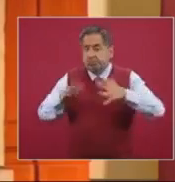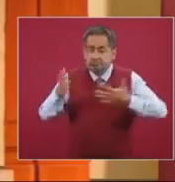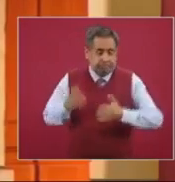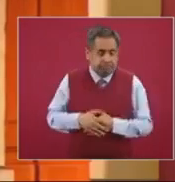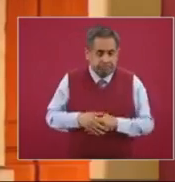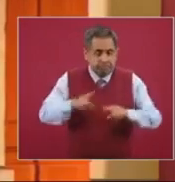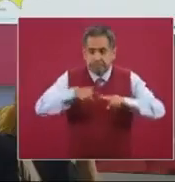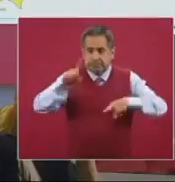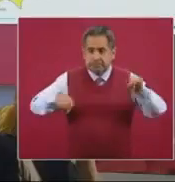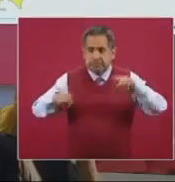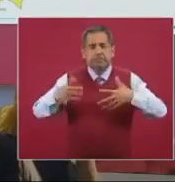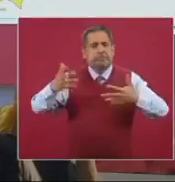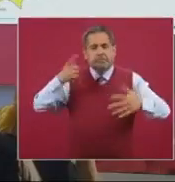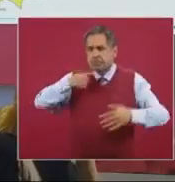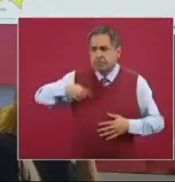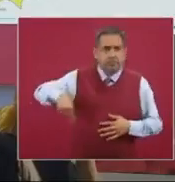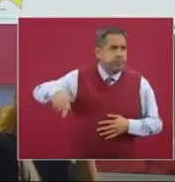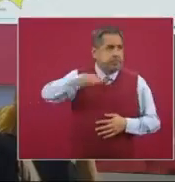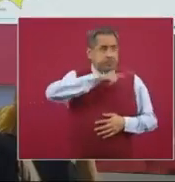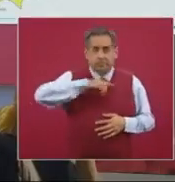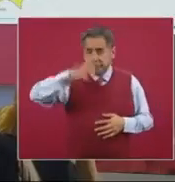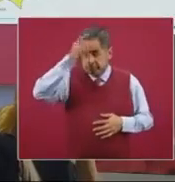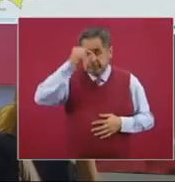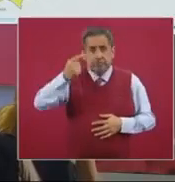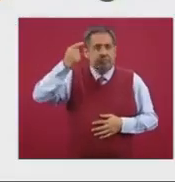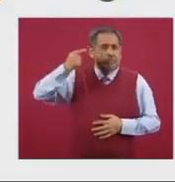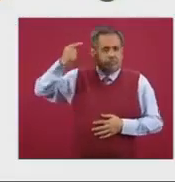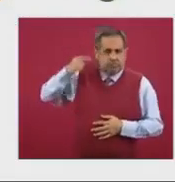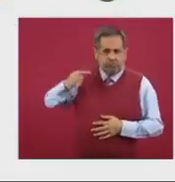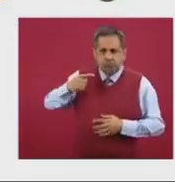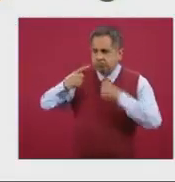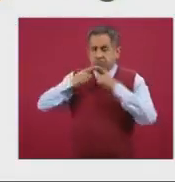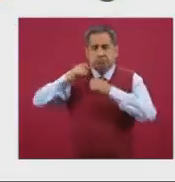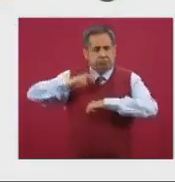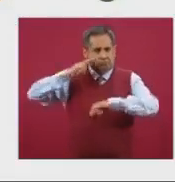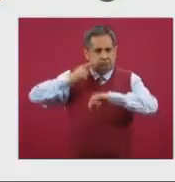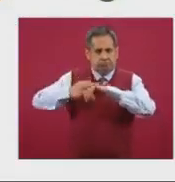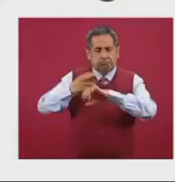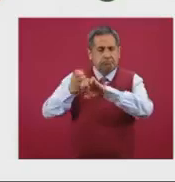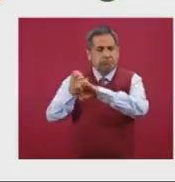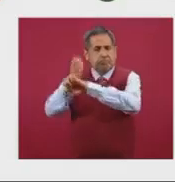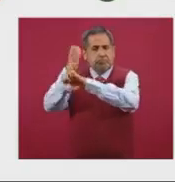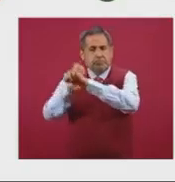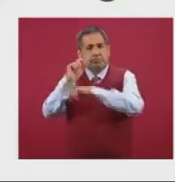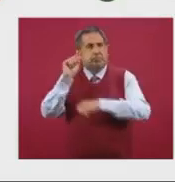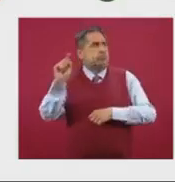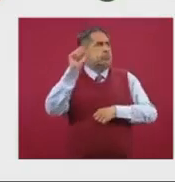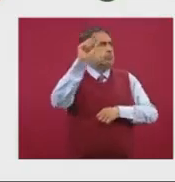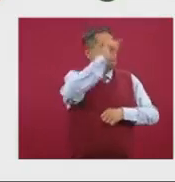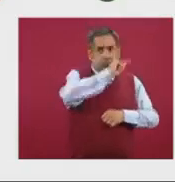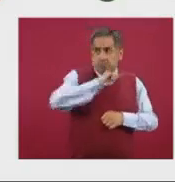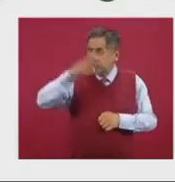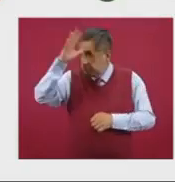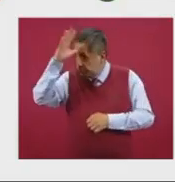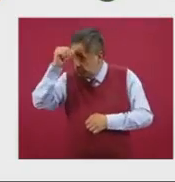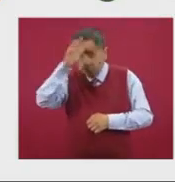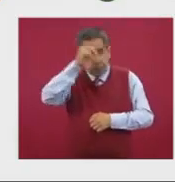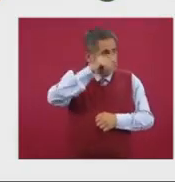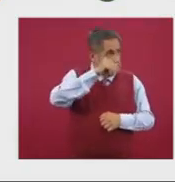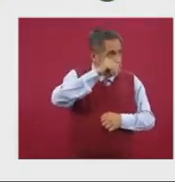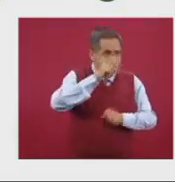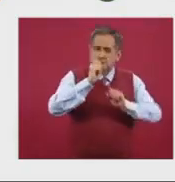meses convenimos con las personas titulares de los poderes ejecutivos estatales que